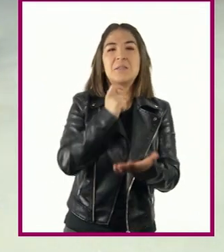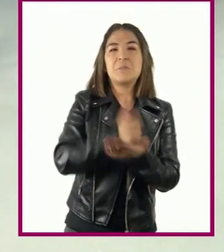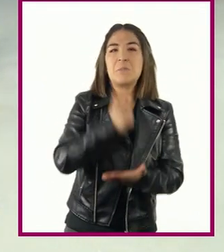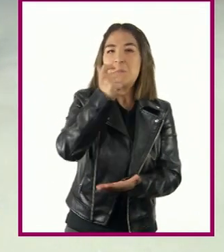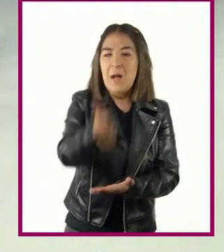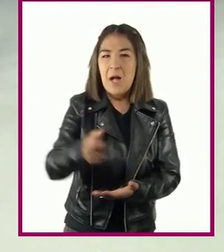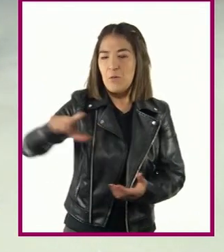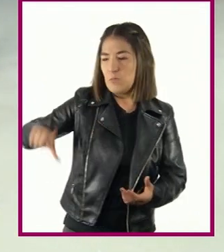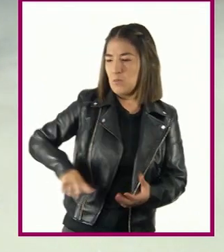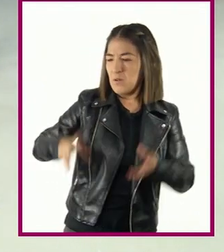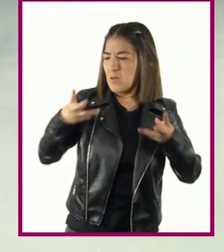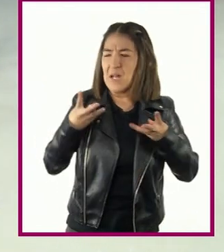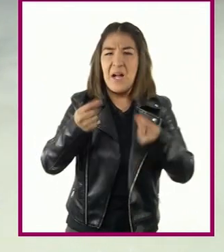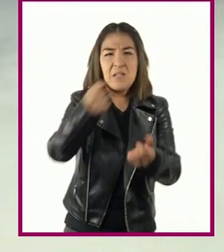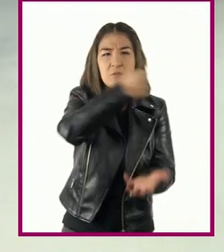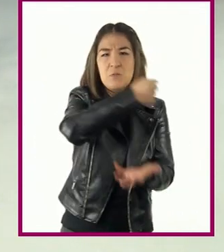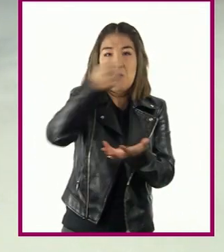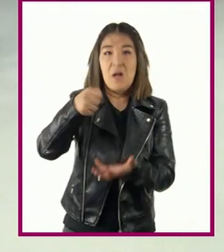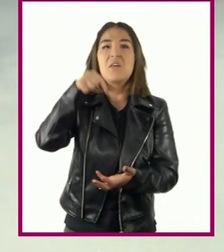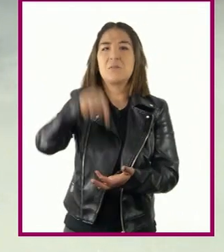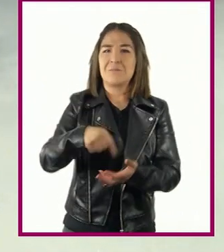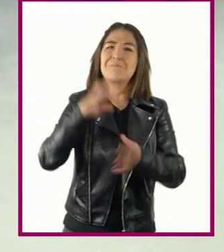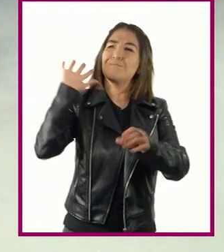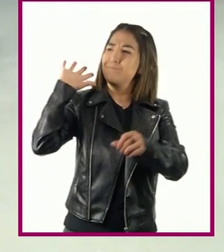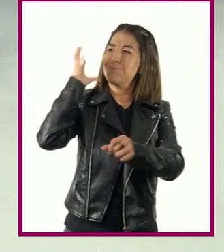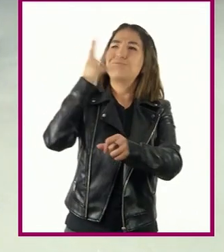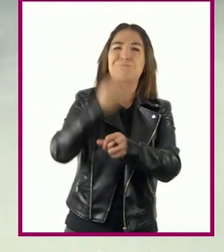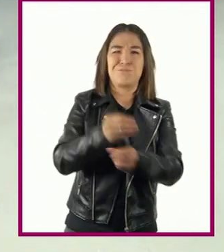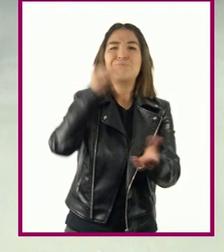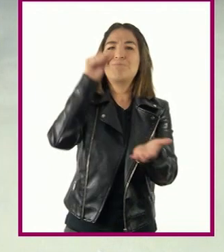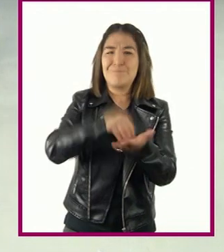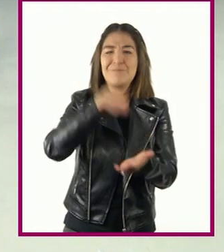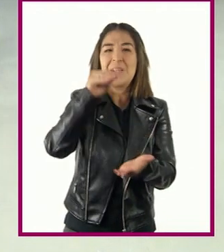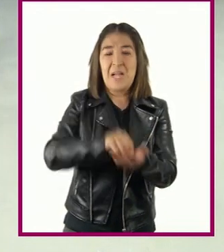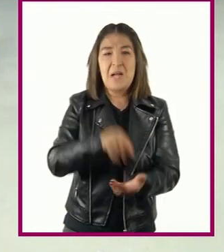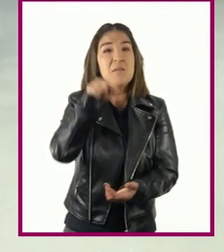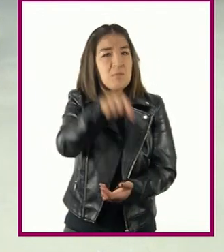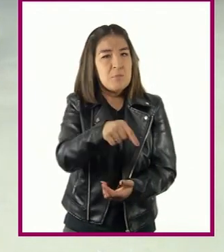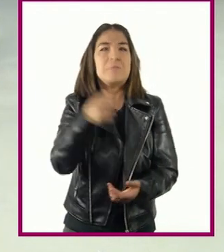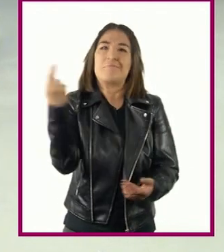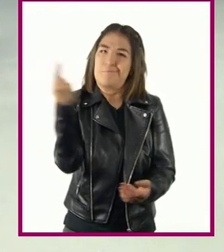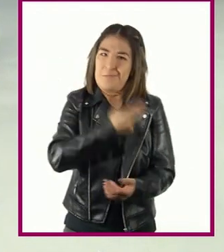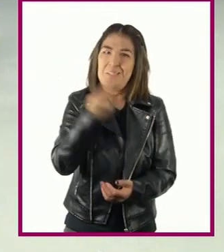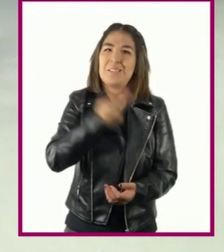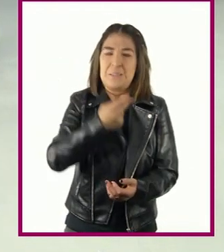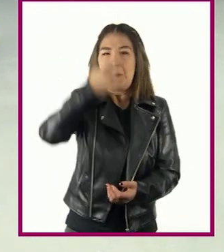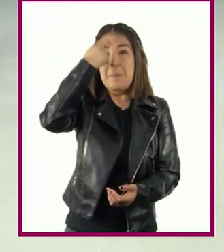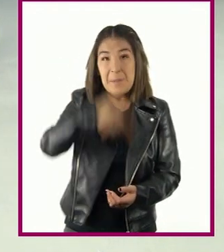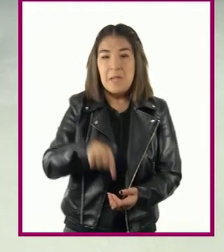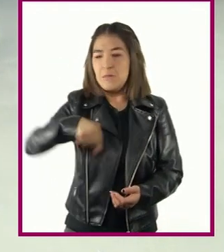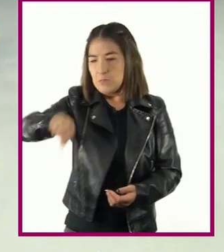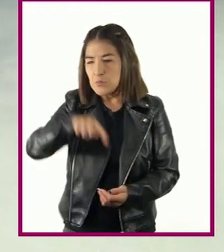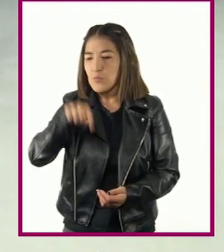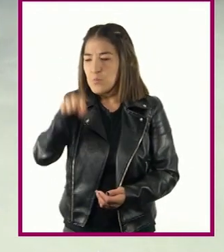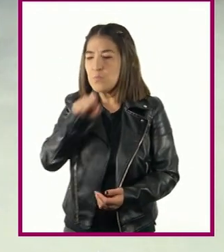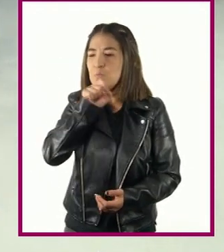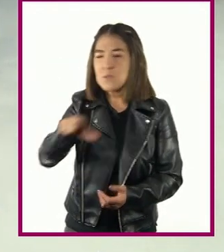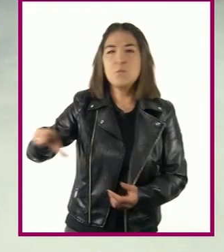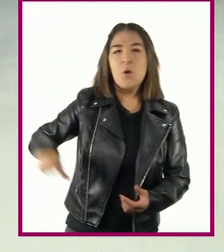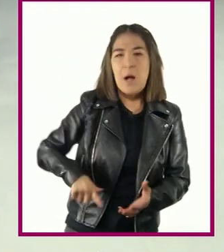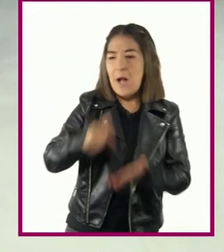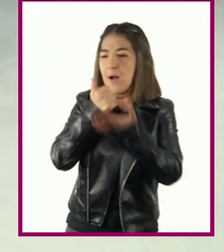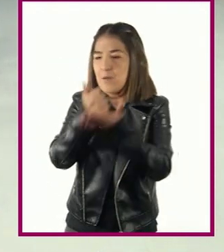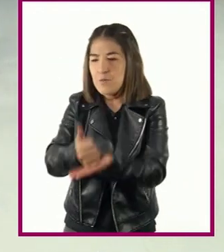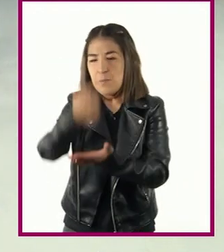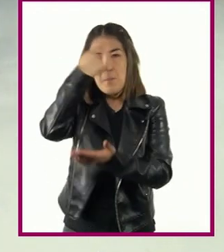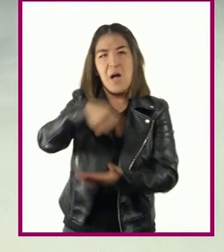gobierno ha estado presente. Esto porque es necesario, incluso para el mismo gobierno,